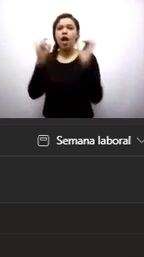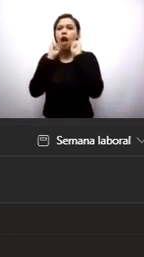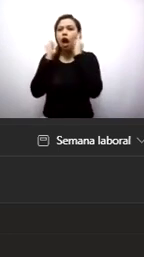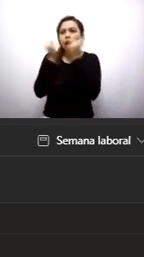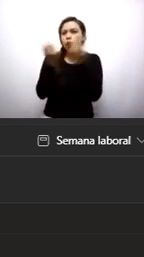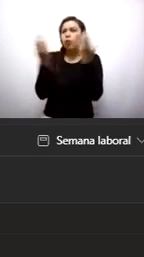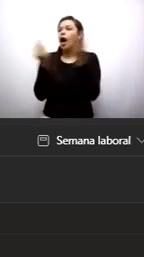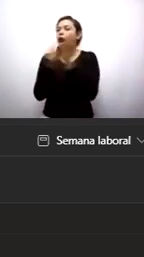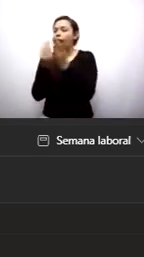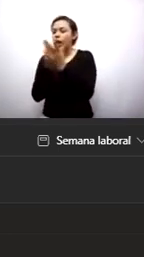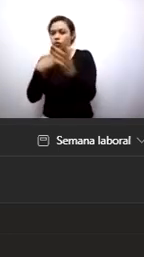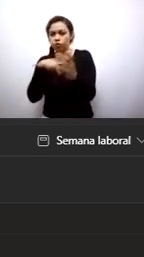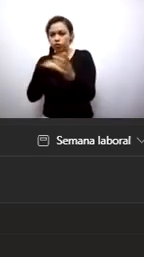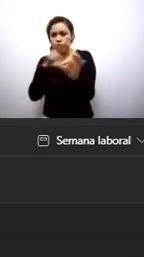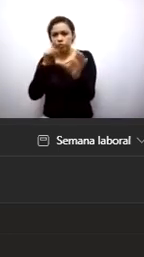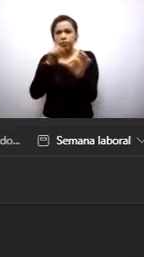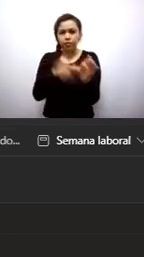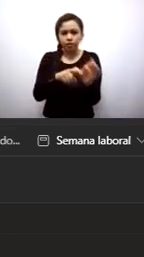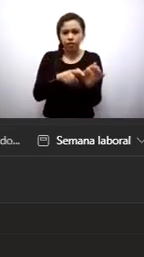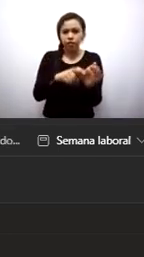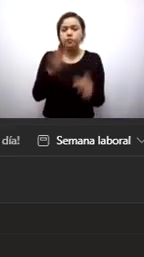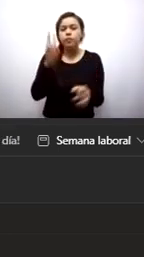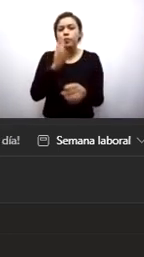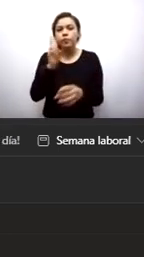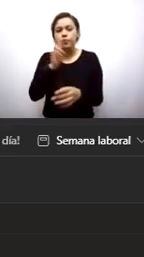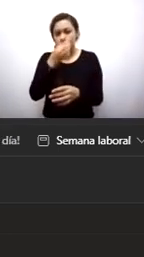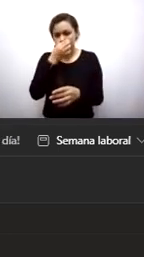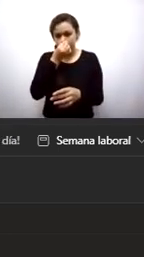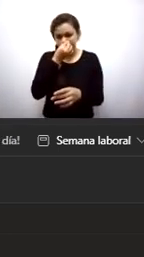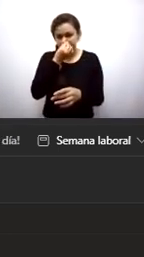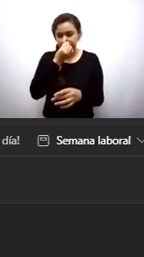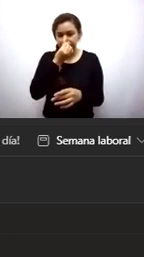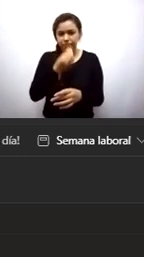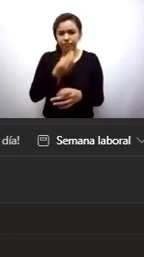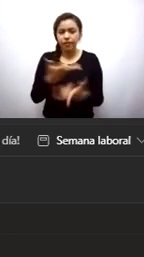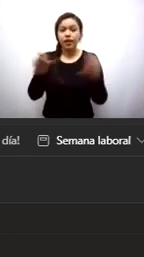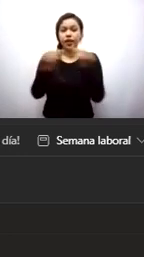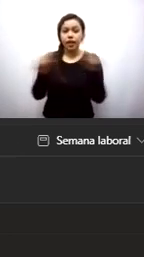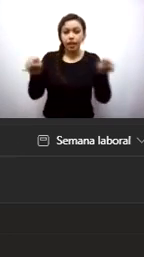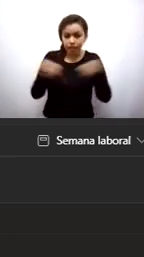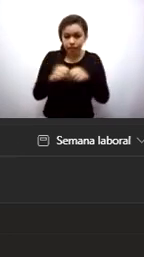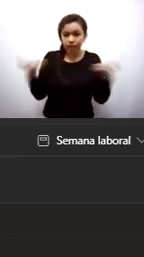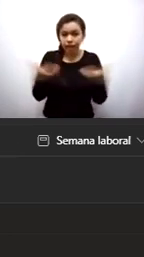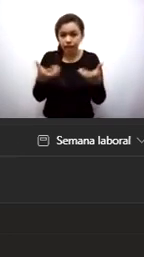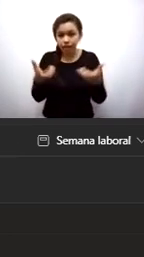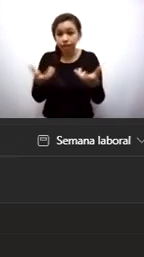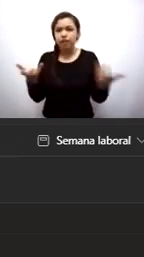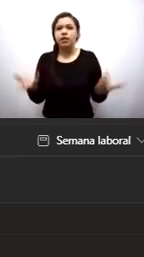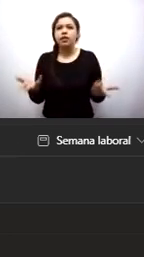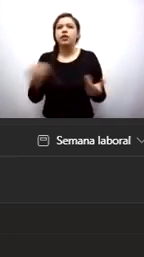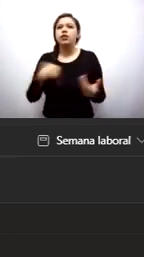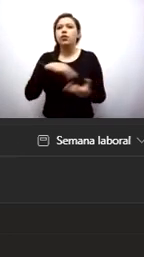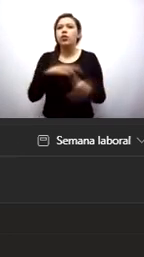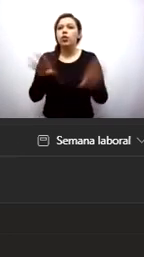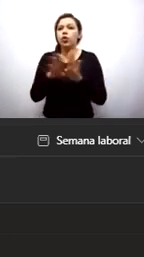clase, y vamos a empezar a ver entonces qué onda con la creación de la sala, cómo nos vamos a poder hacer uso de